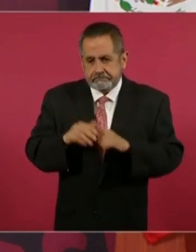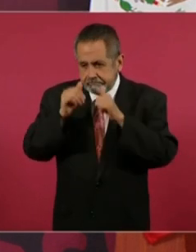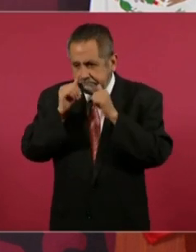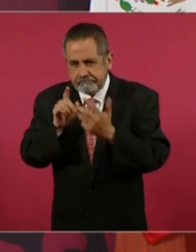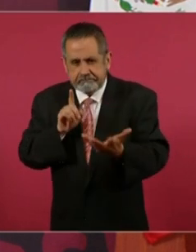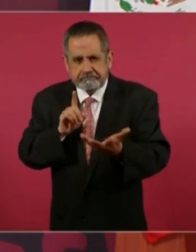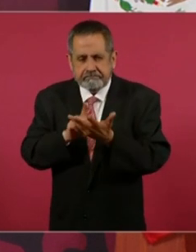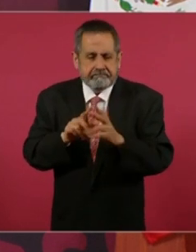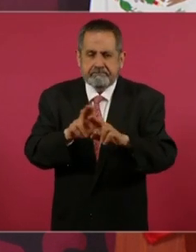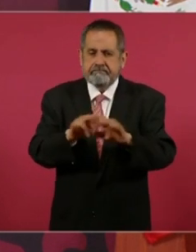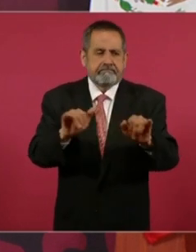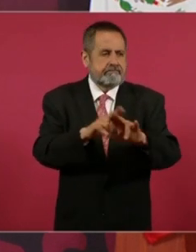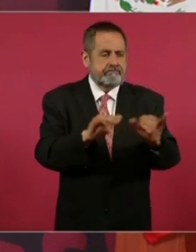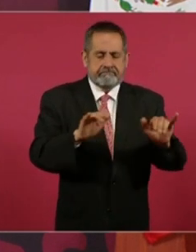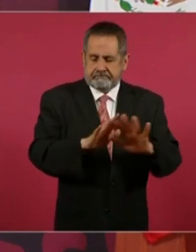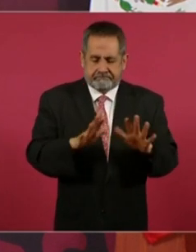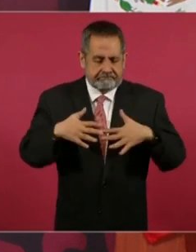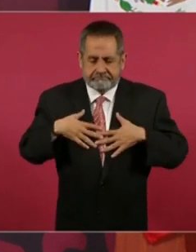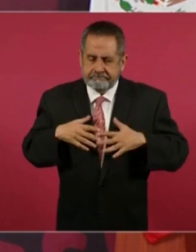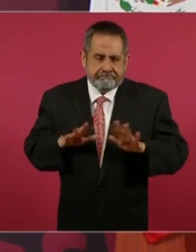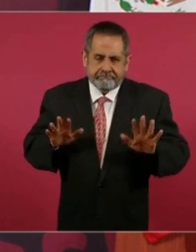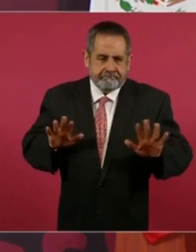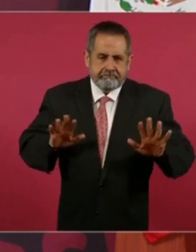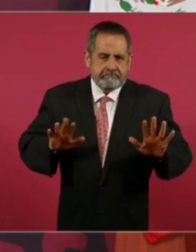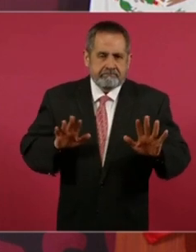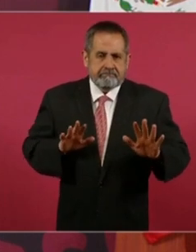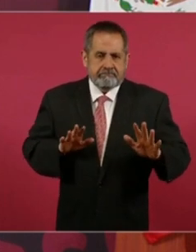atenderlos, no recibir a nadie, porque